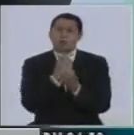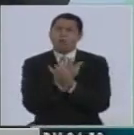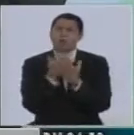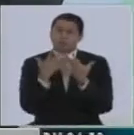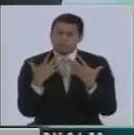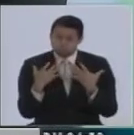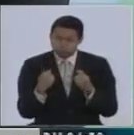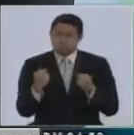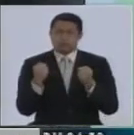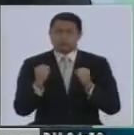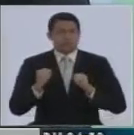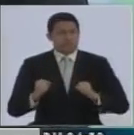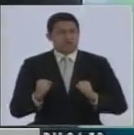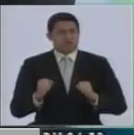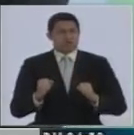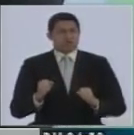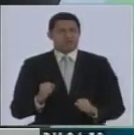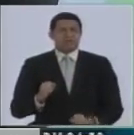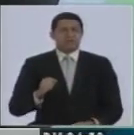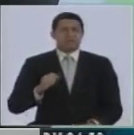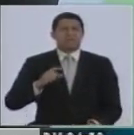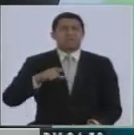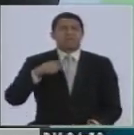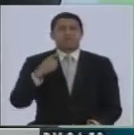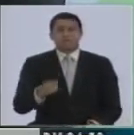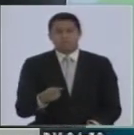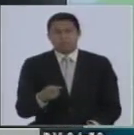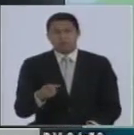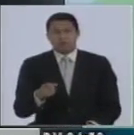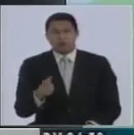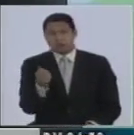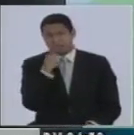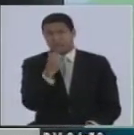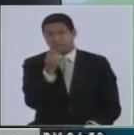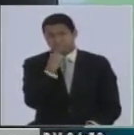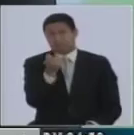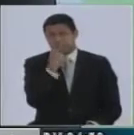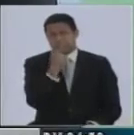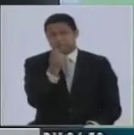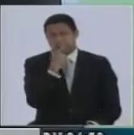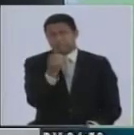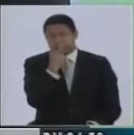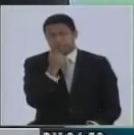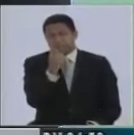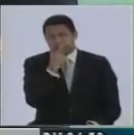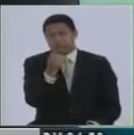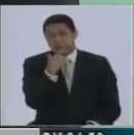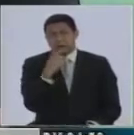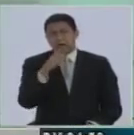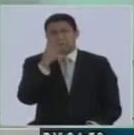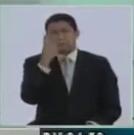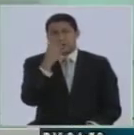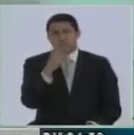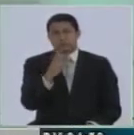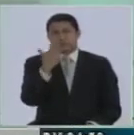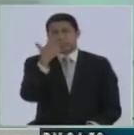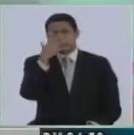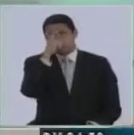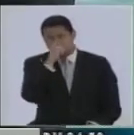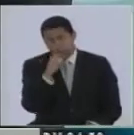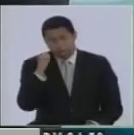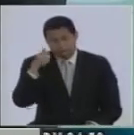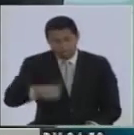hueso bueno eso fuerte y entonces y no estar sometido a una medicina que tú te estás tomando por ejemplo por cuatro o cinco años